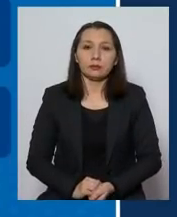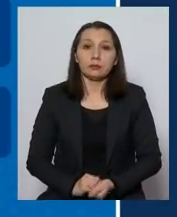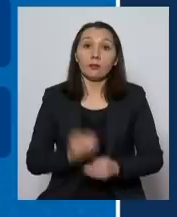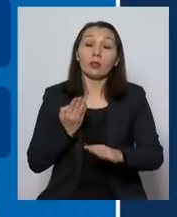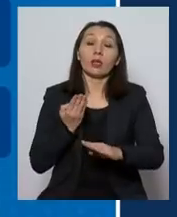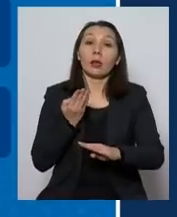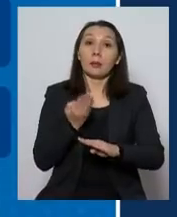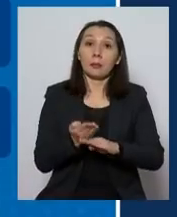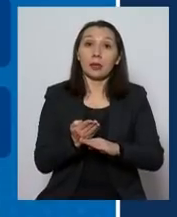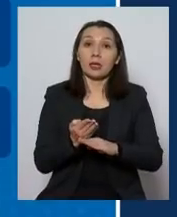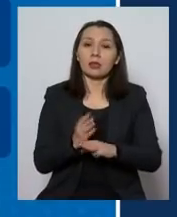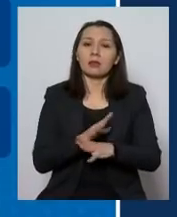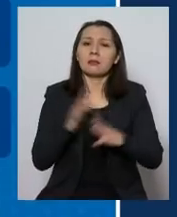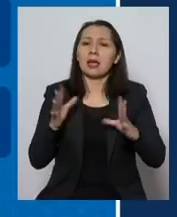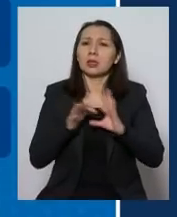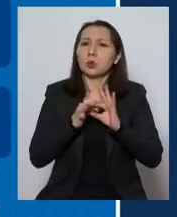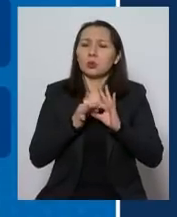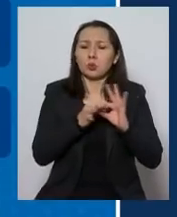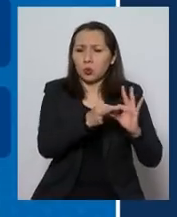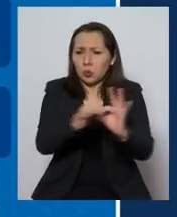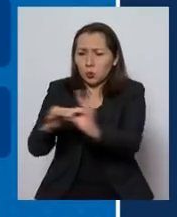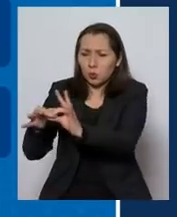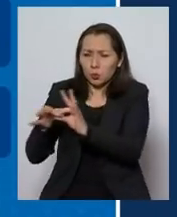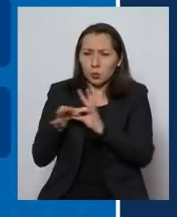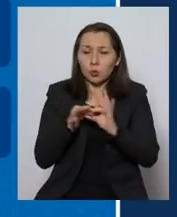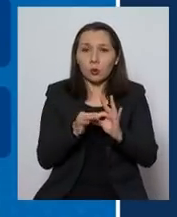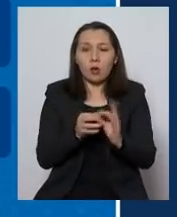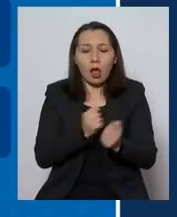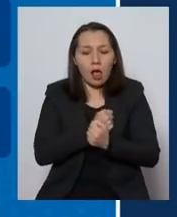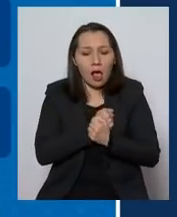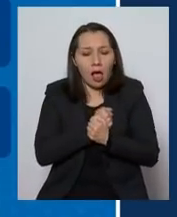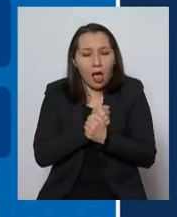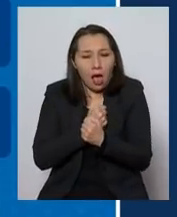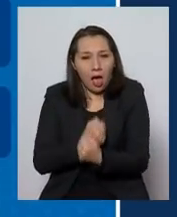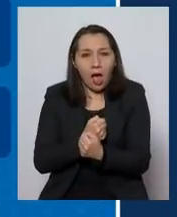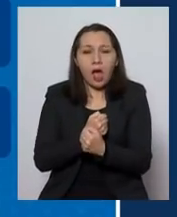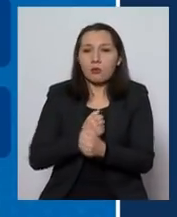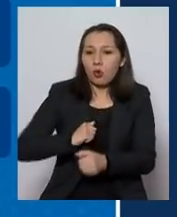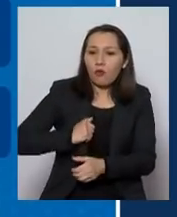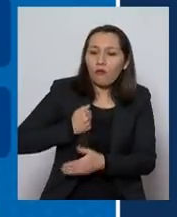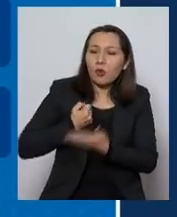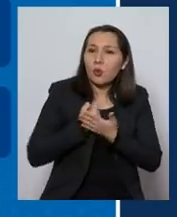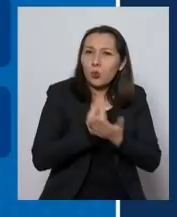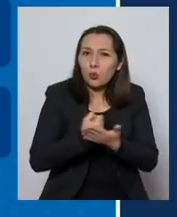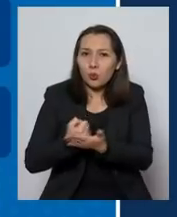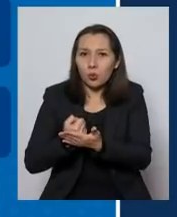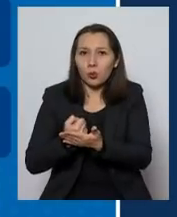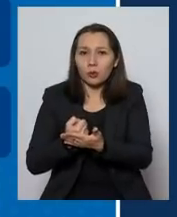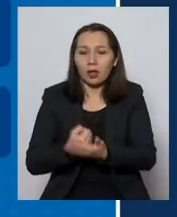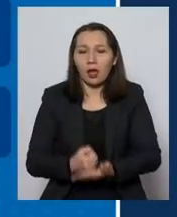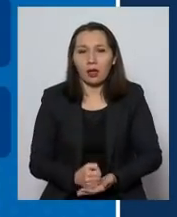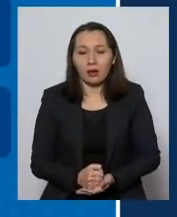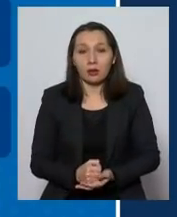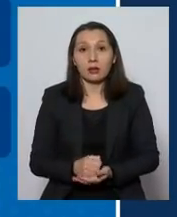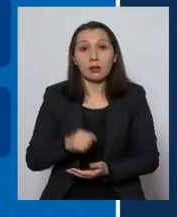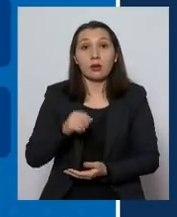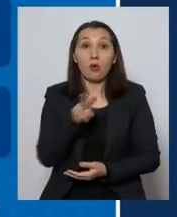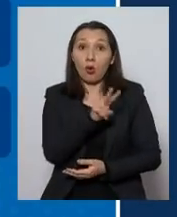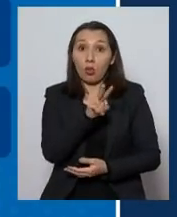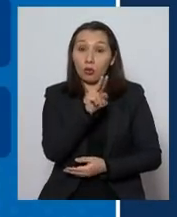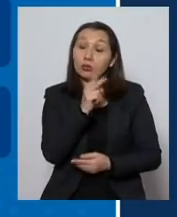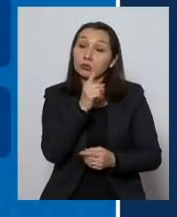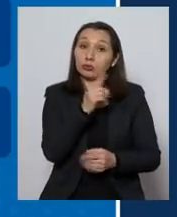Les pido que más que nunca nos unamos con amor y con solidaridad. Marisol y